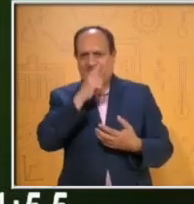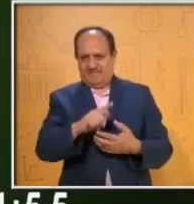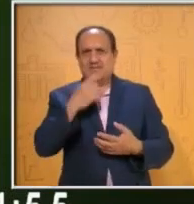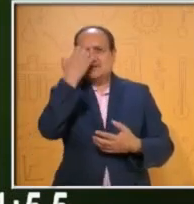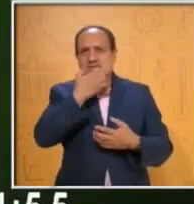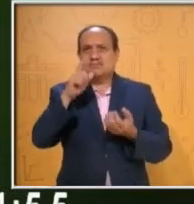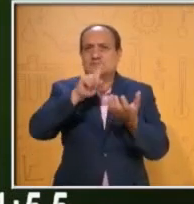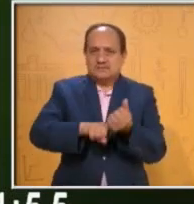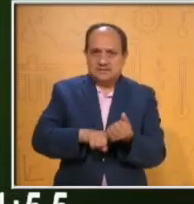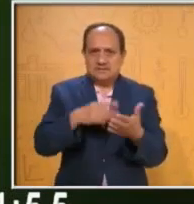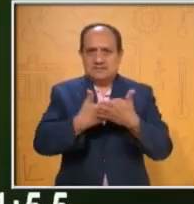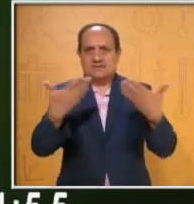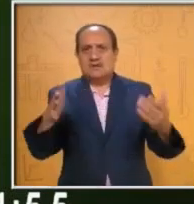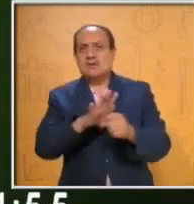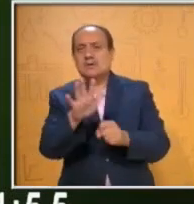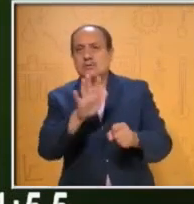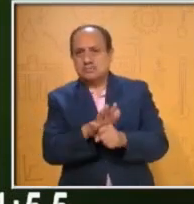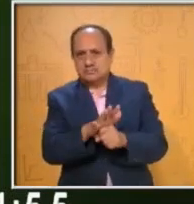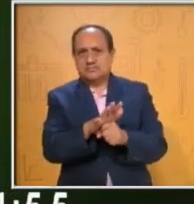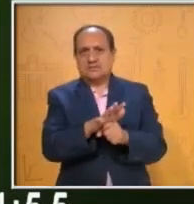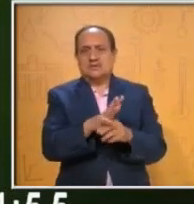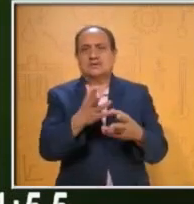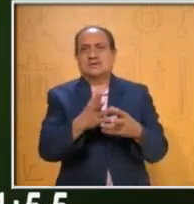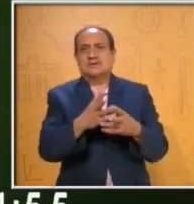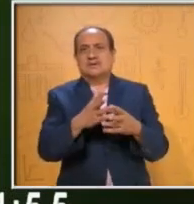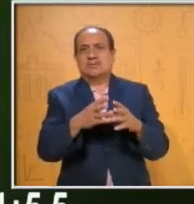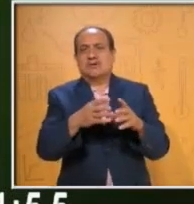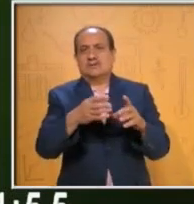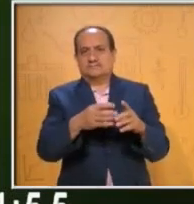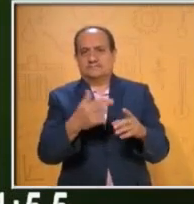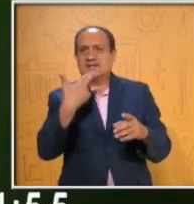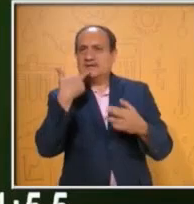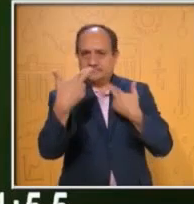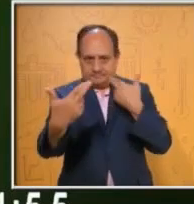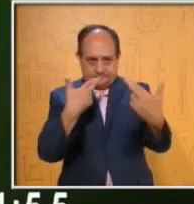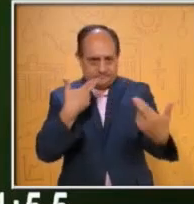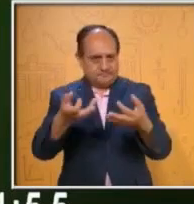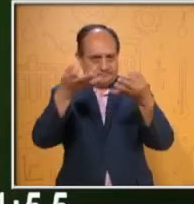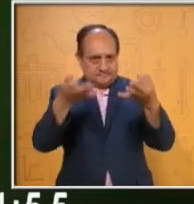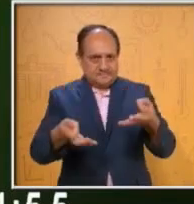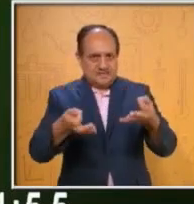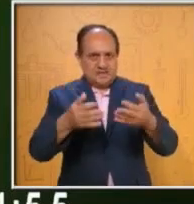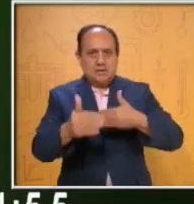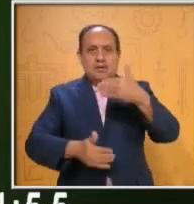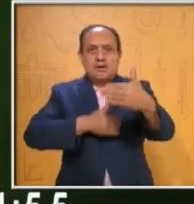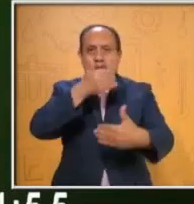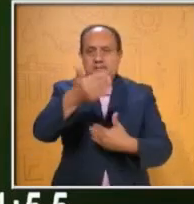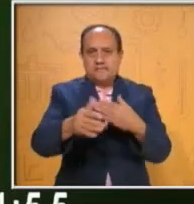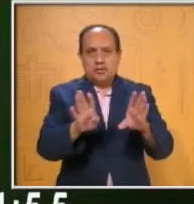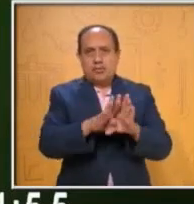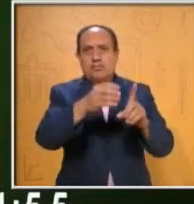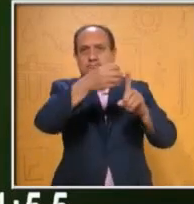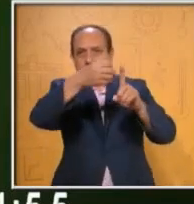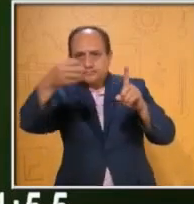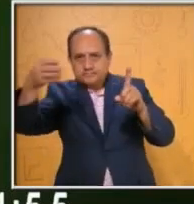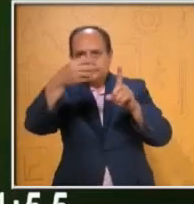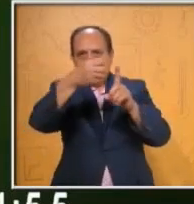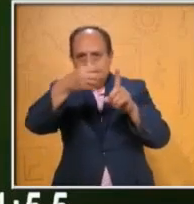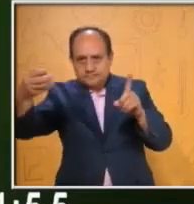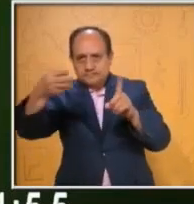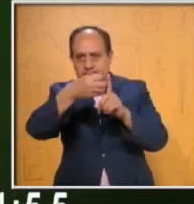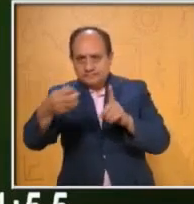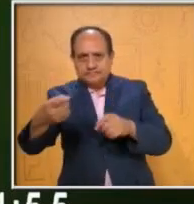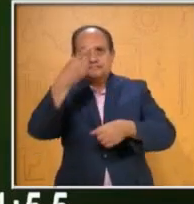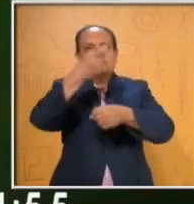escuela? Vamos a ver cuál es la solución, profe, ¿cuáles fueron los pasos que se debieron de haber seguido correctamente? Así es.